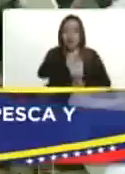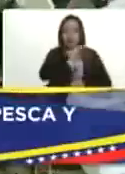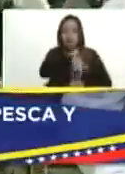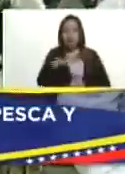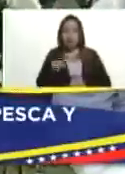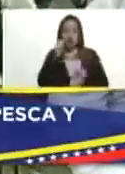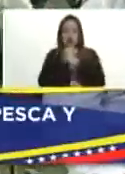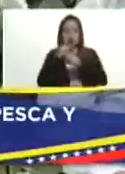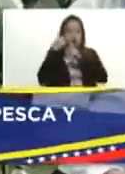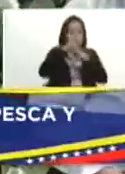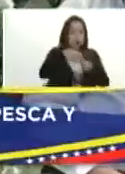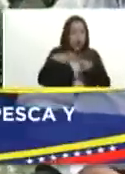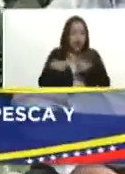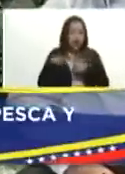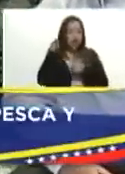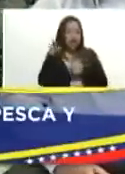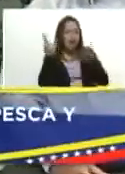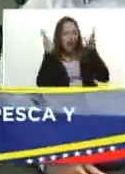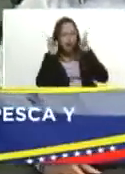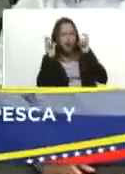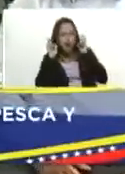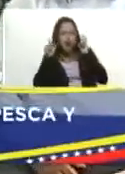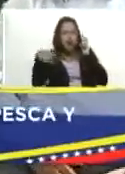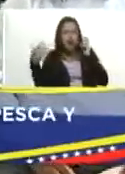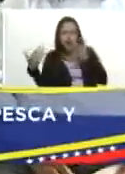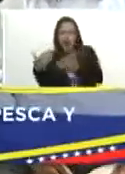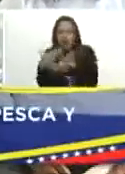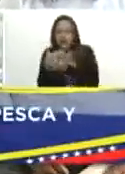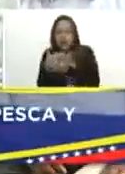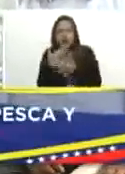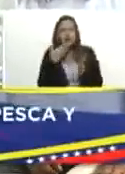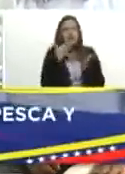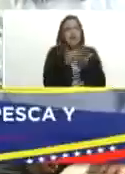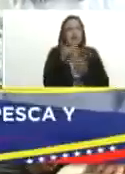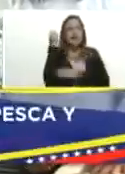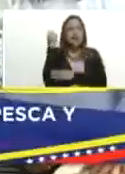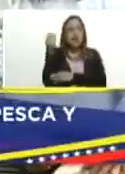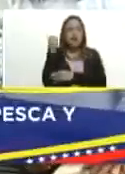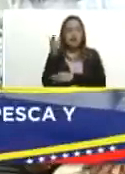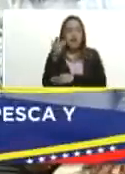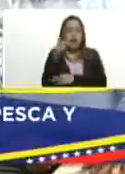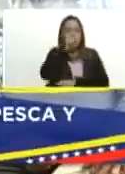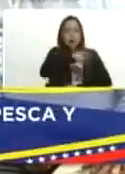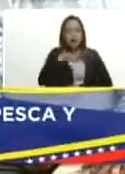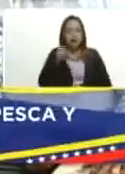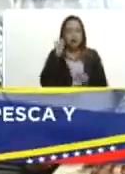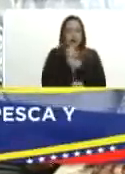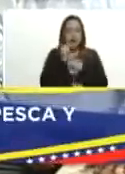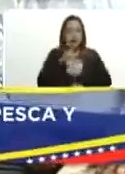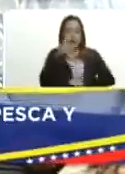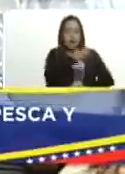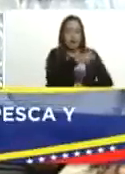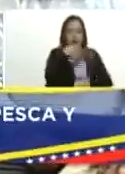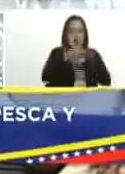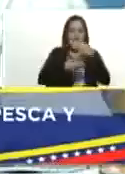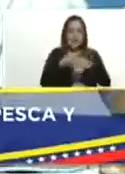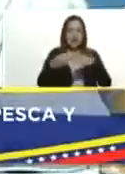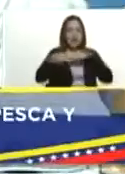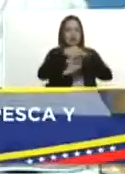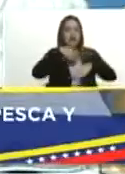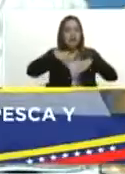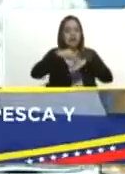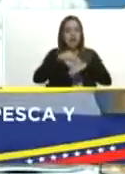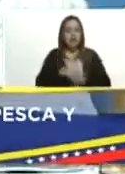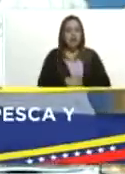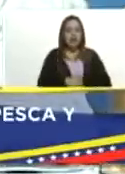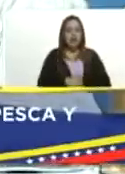los que usted escuchó, presidente, y los abrazó cuando le pidieron desde las asambleas de pescadores conformar un Ministerio del Poder